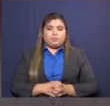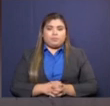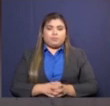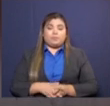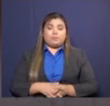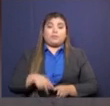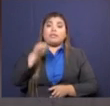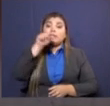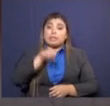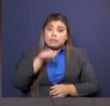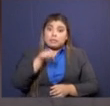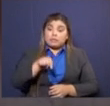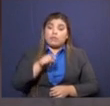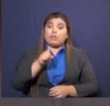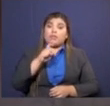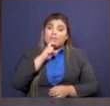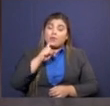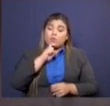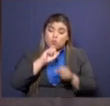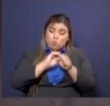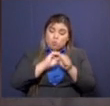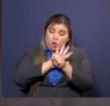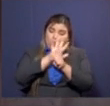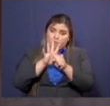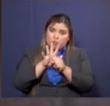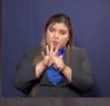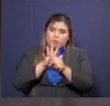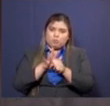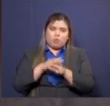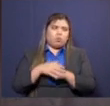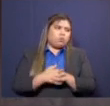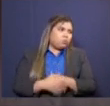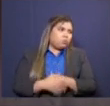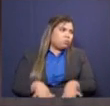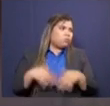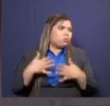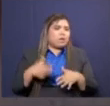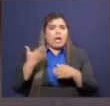Esta crisis ha sacado lo más noble